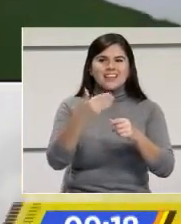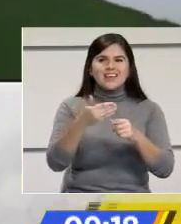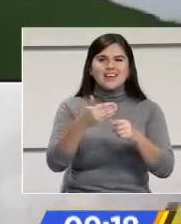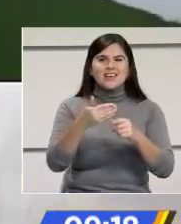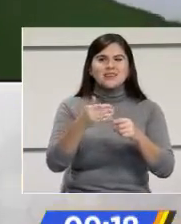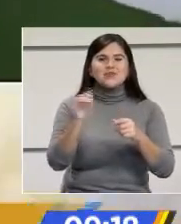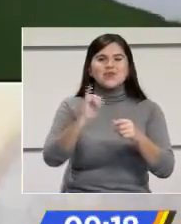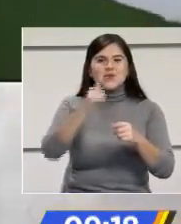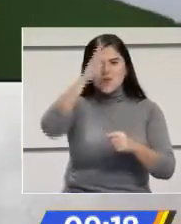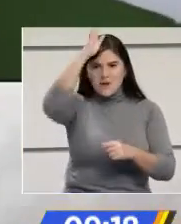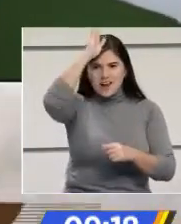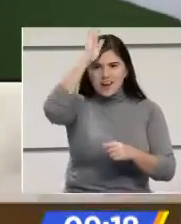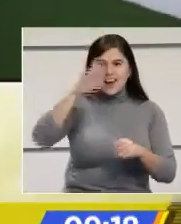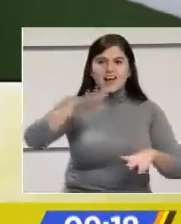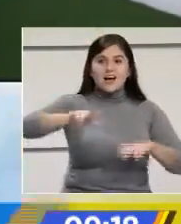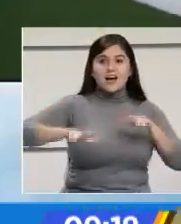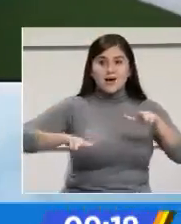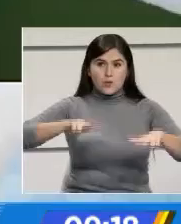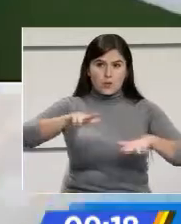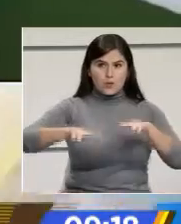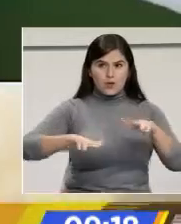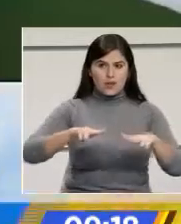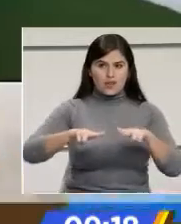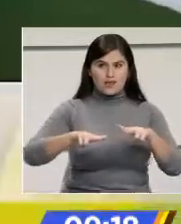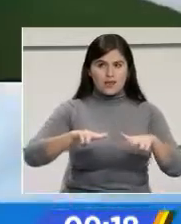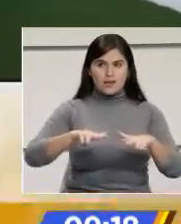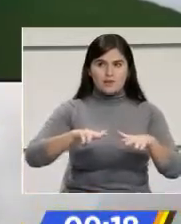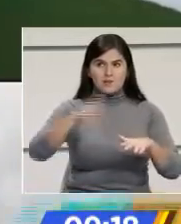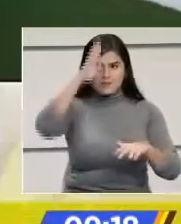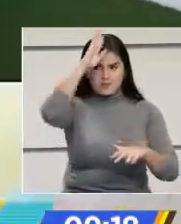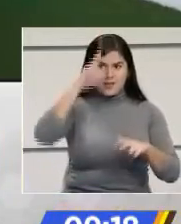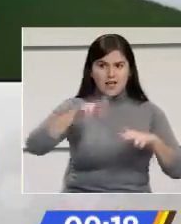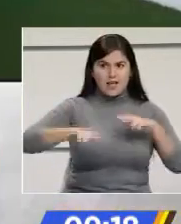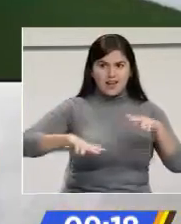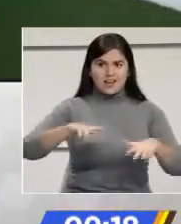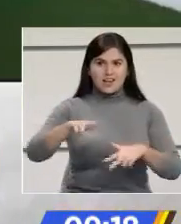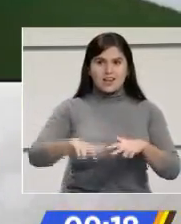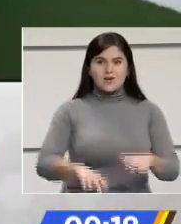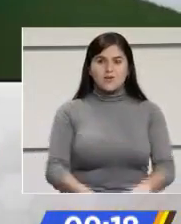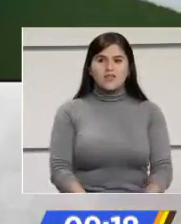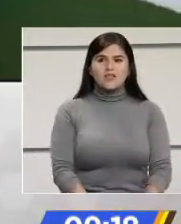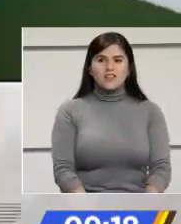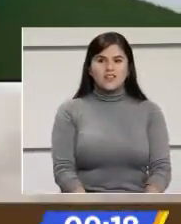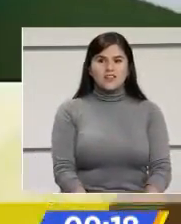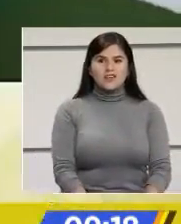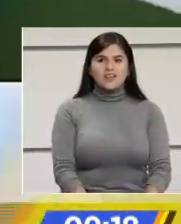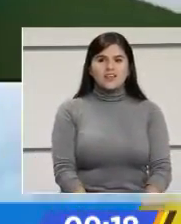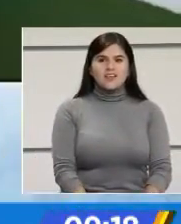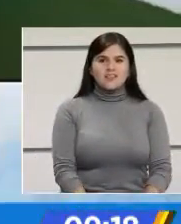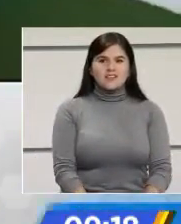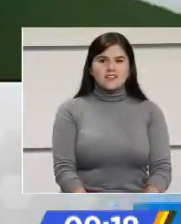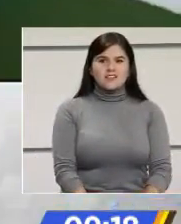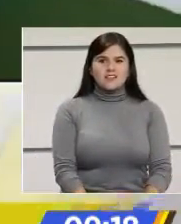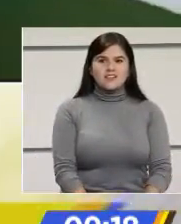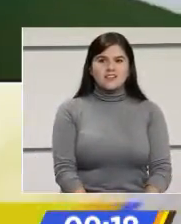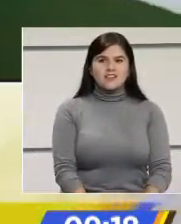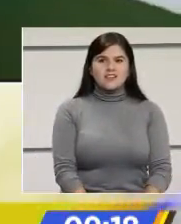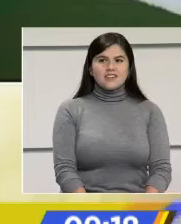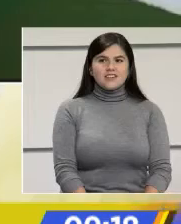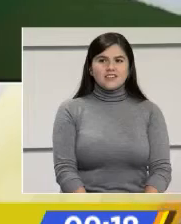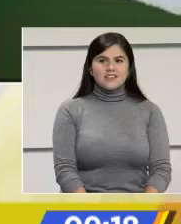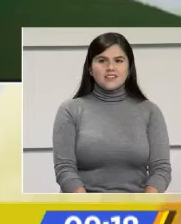La iguana. La iguana. Sigue la iguana. Tengo otro amigo. Tengo otro amigo por atrás. ¿Por qué le ayuda? Todavía